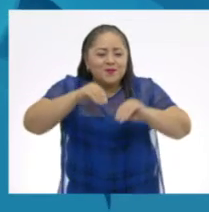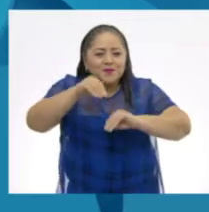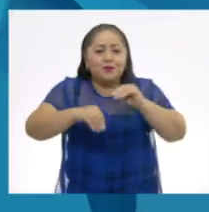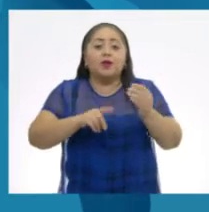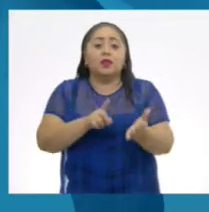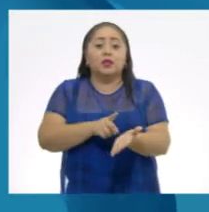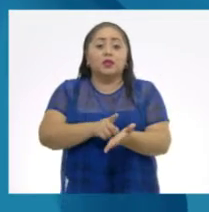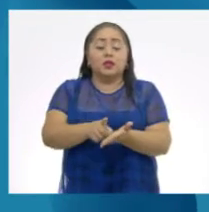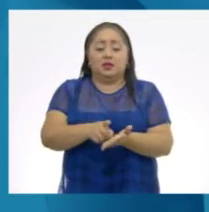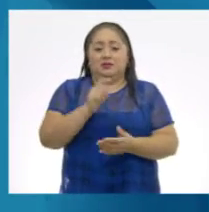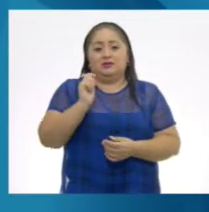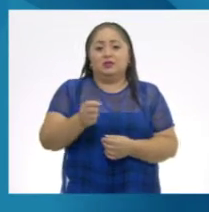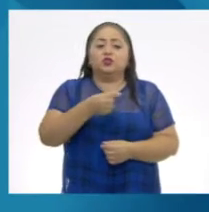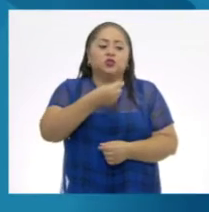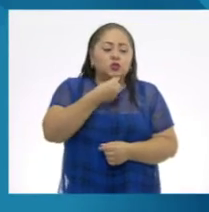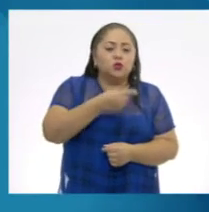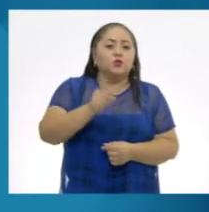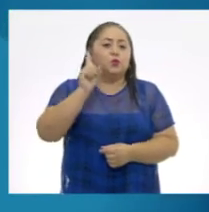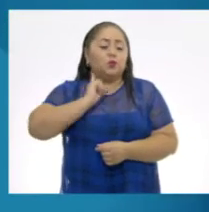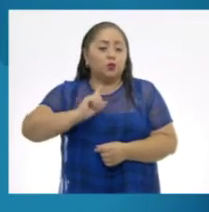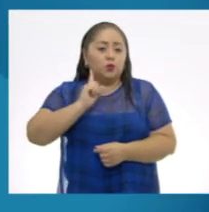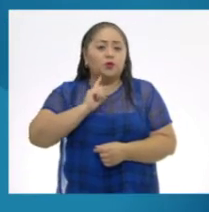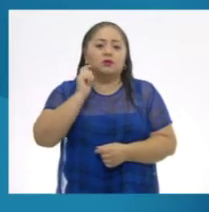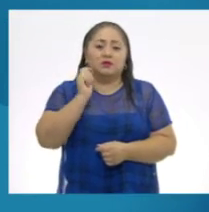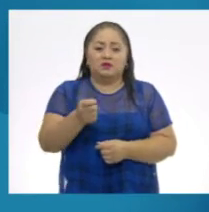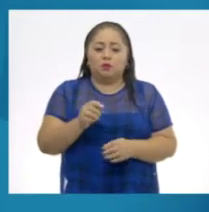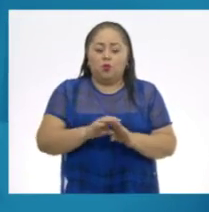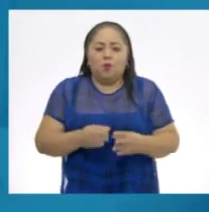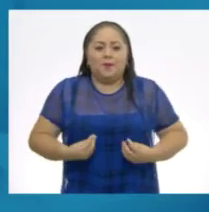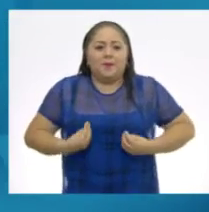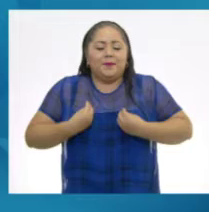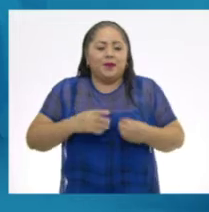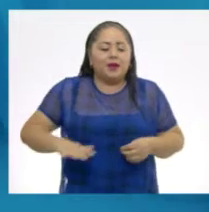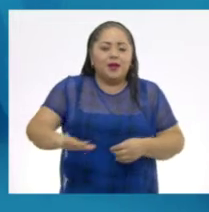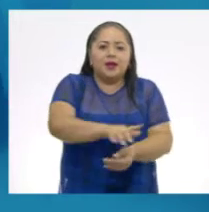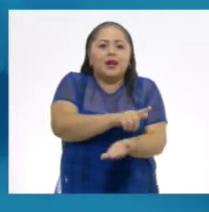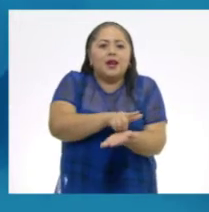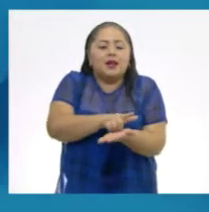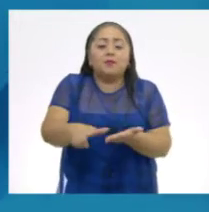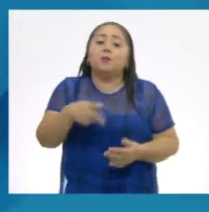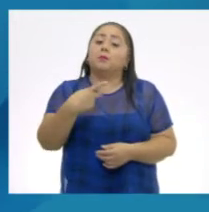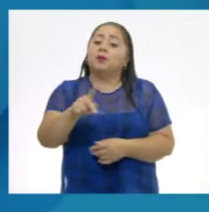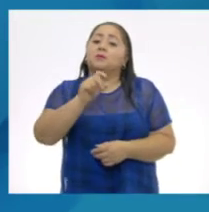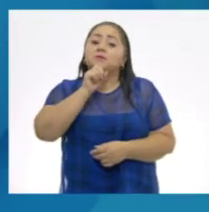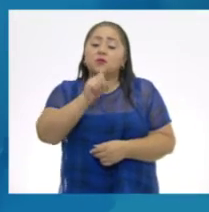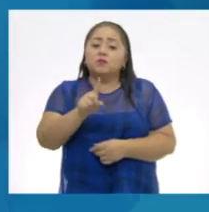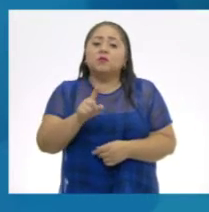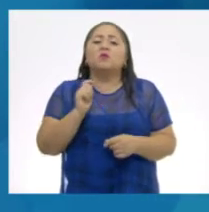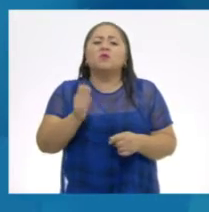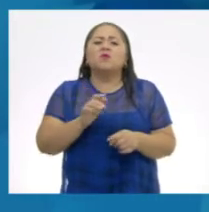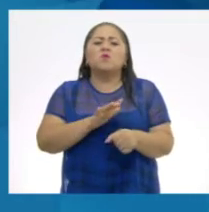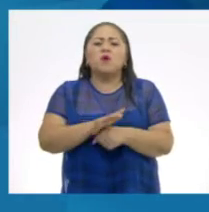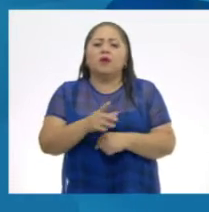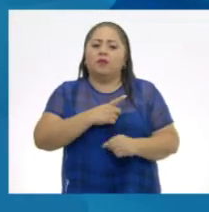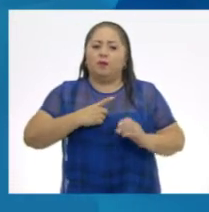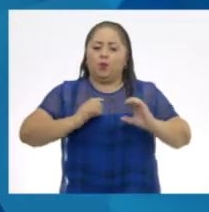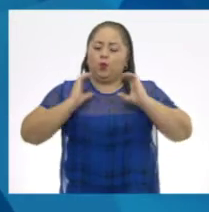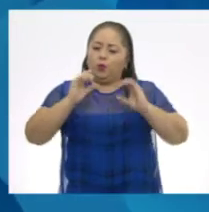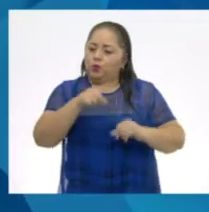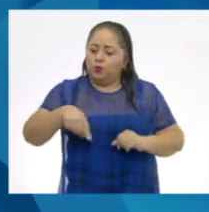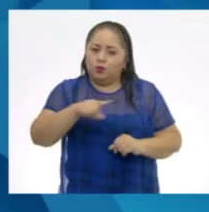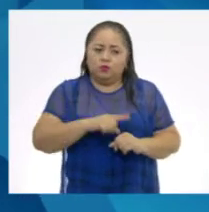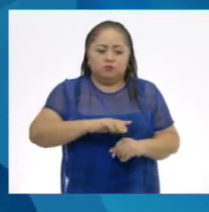El derecho de las niñas y los niños es a vivir en un ambiente limpio, pero también el compromiso es a cuidar el medio